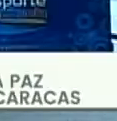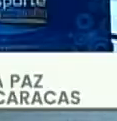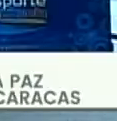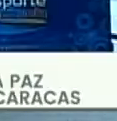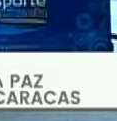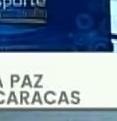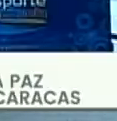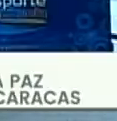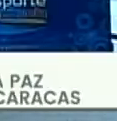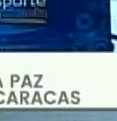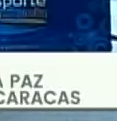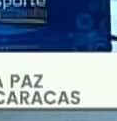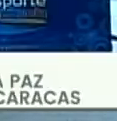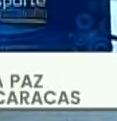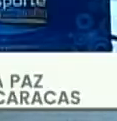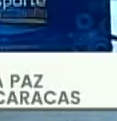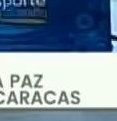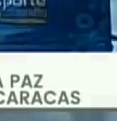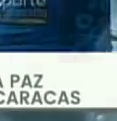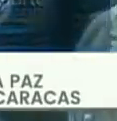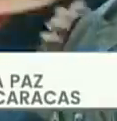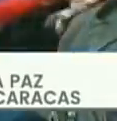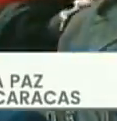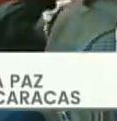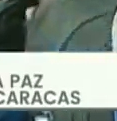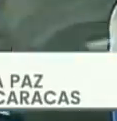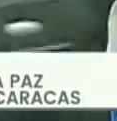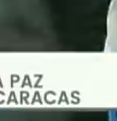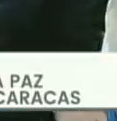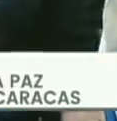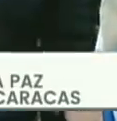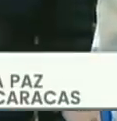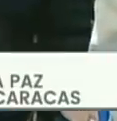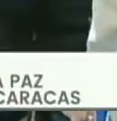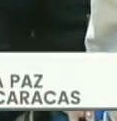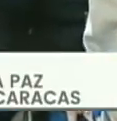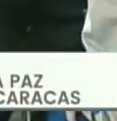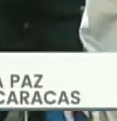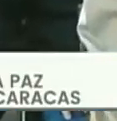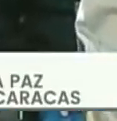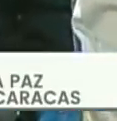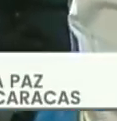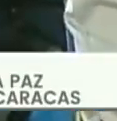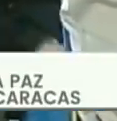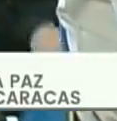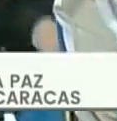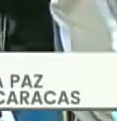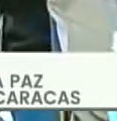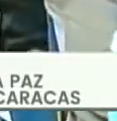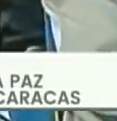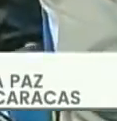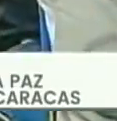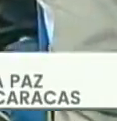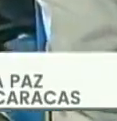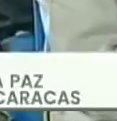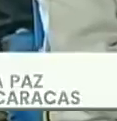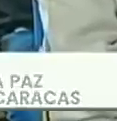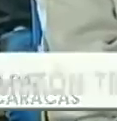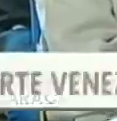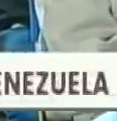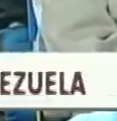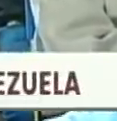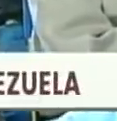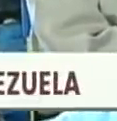sea el metro de Caracas. Le doy las gracias a la orquesta Guasasa, Naguara en nombre, ¿ves?